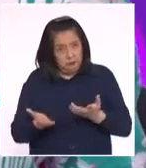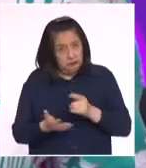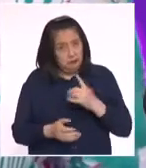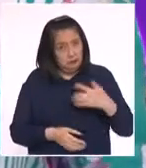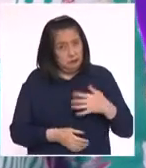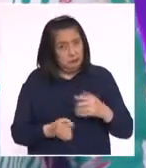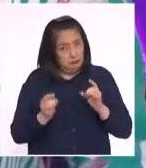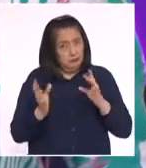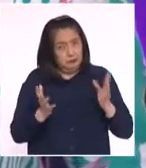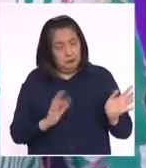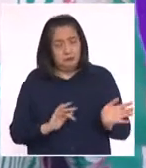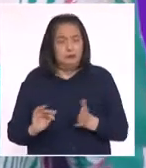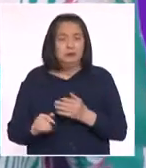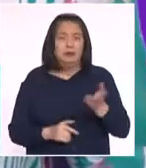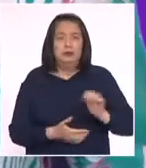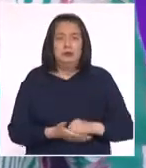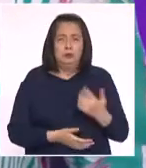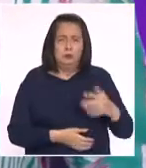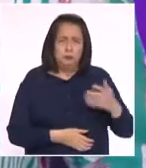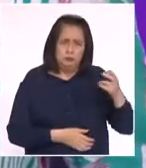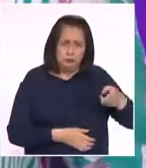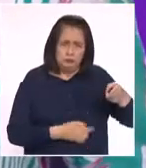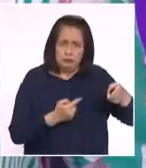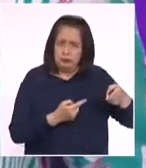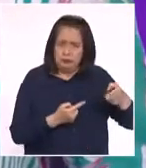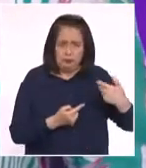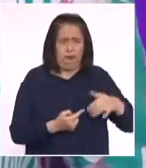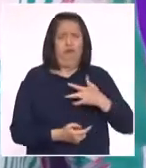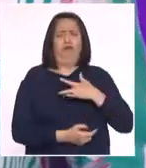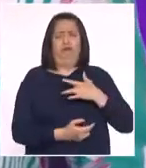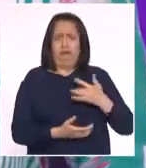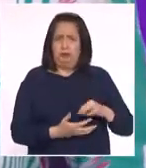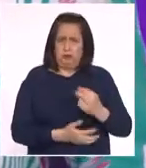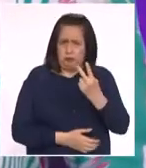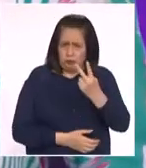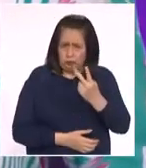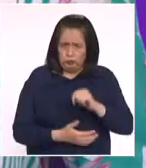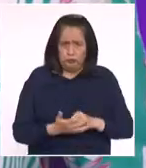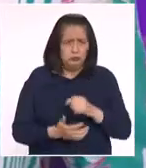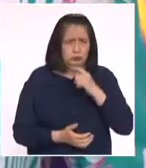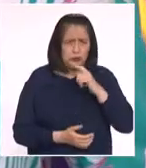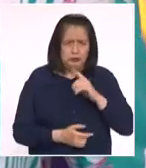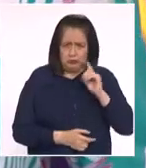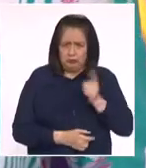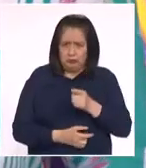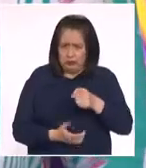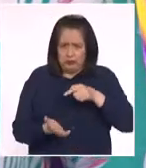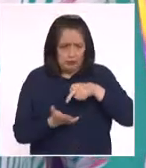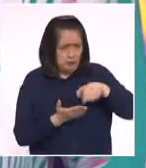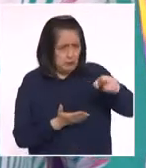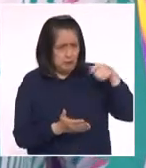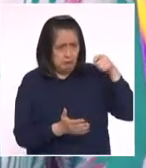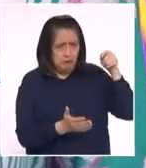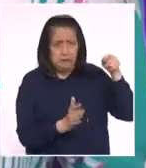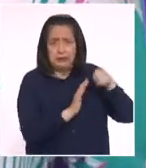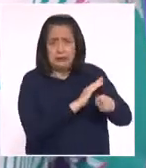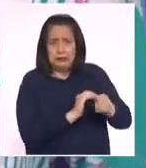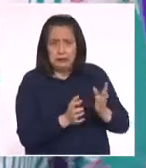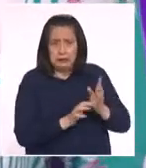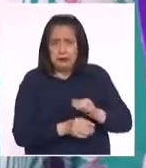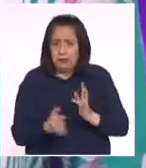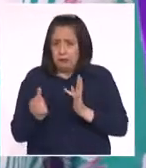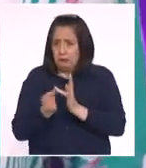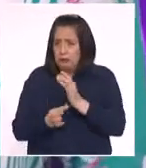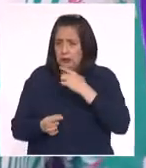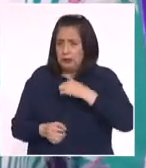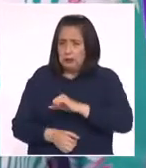La de horror. Gran conmoción ha causado en Huancayo la liberación de dos acusadas de mandar a asesinar a un empresario. Se trata de la esposa y la